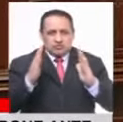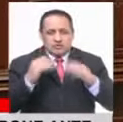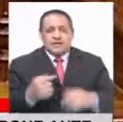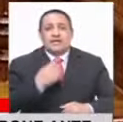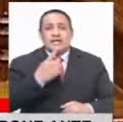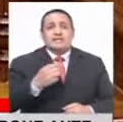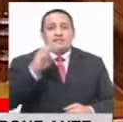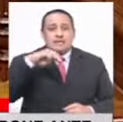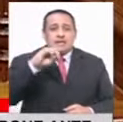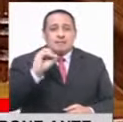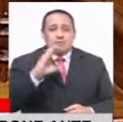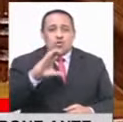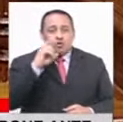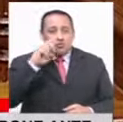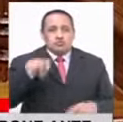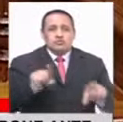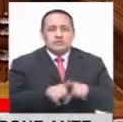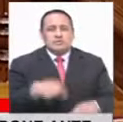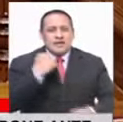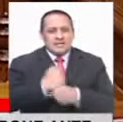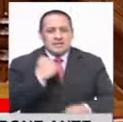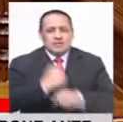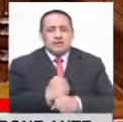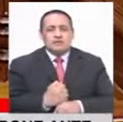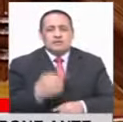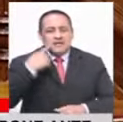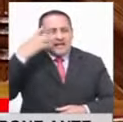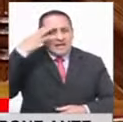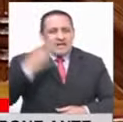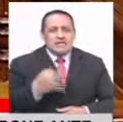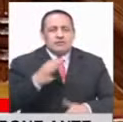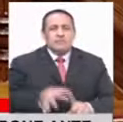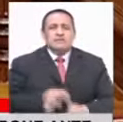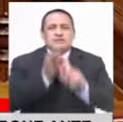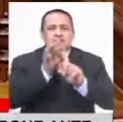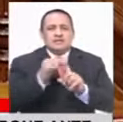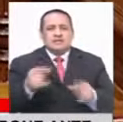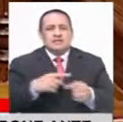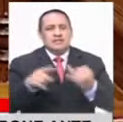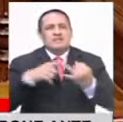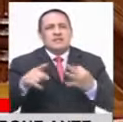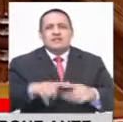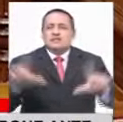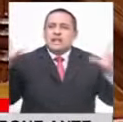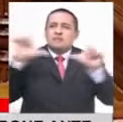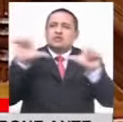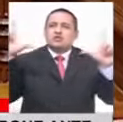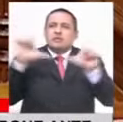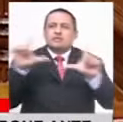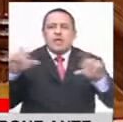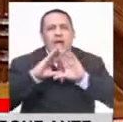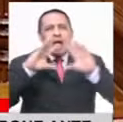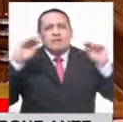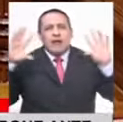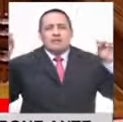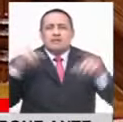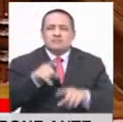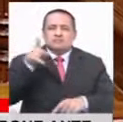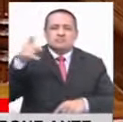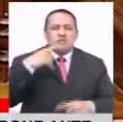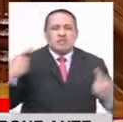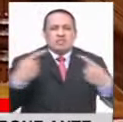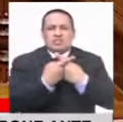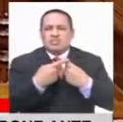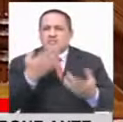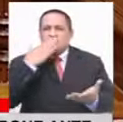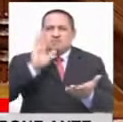es que la moción se ha elaborado considerando principalmente reportajes periodísticos, tendenciosos,